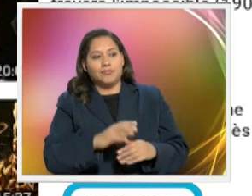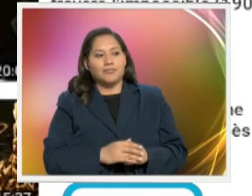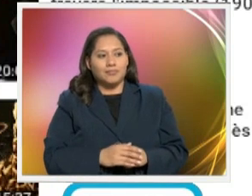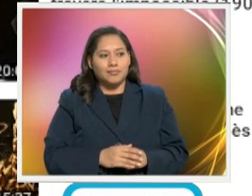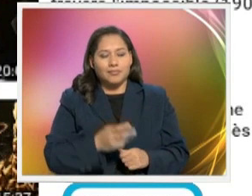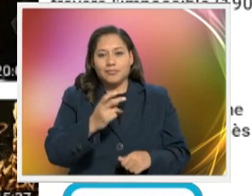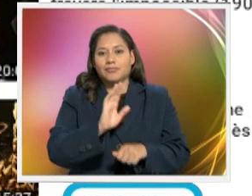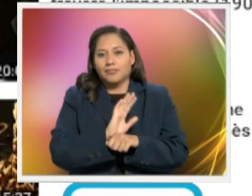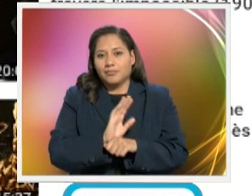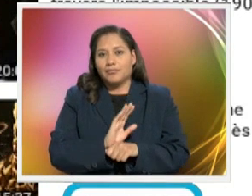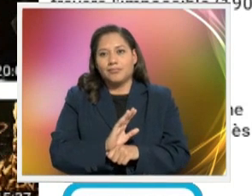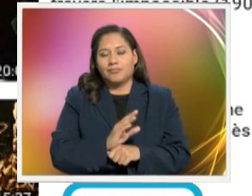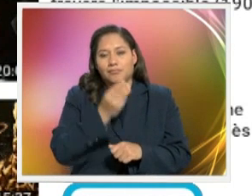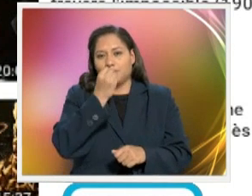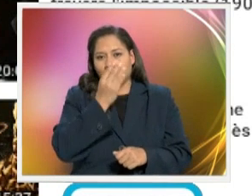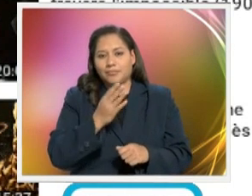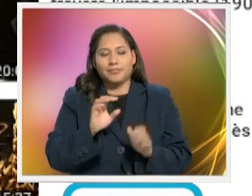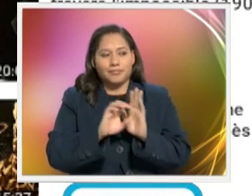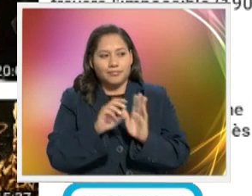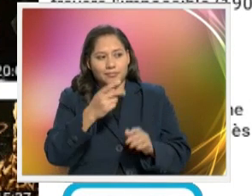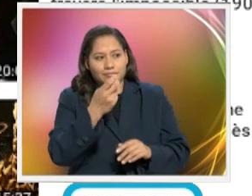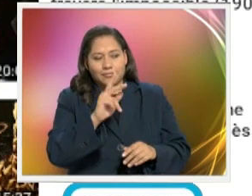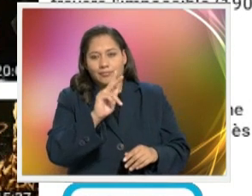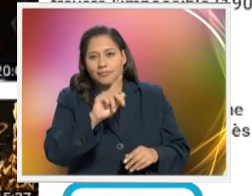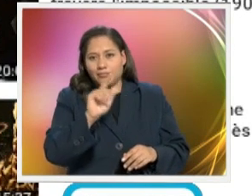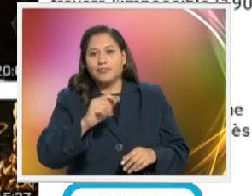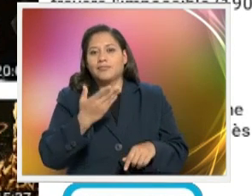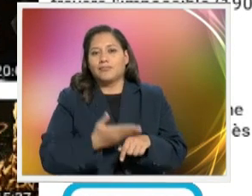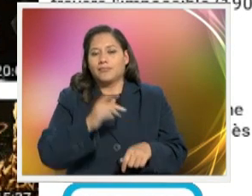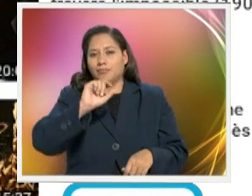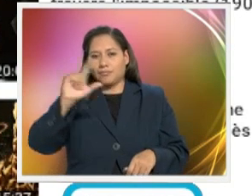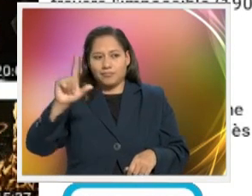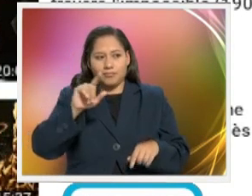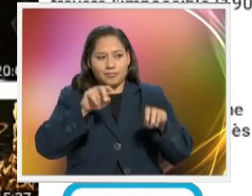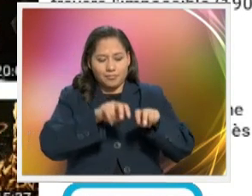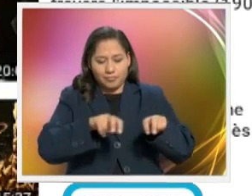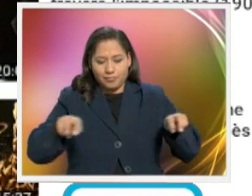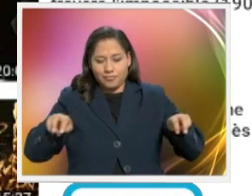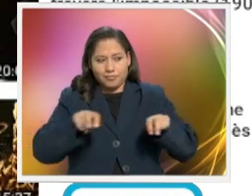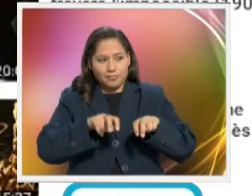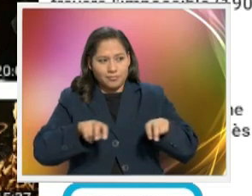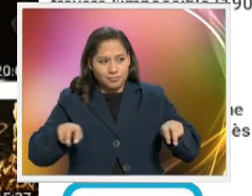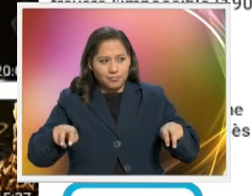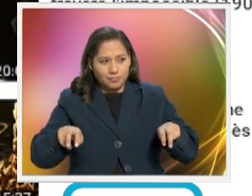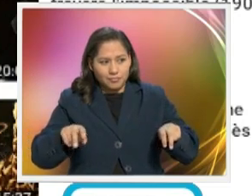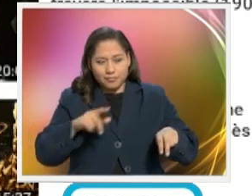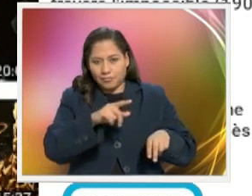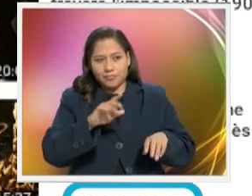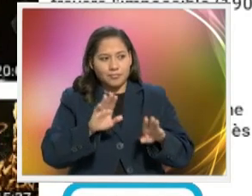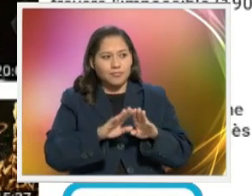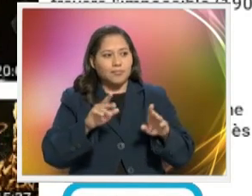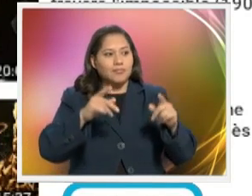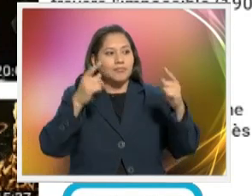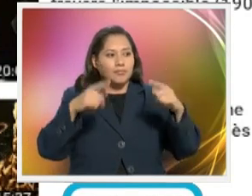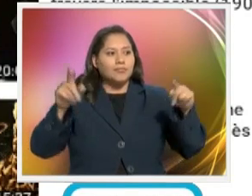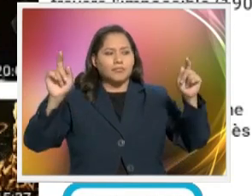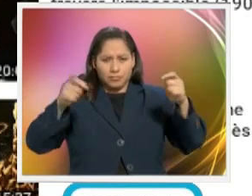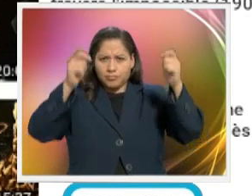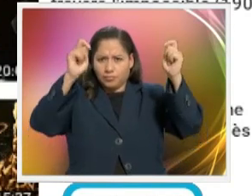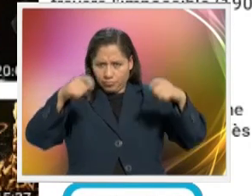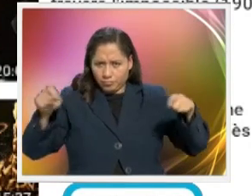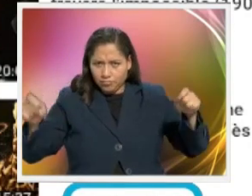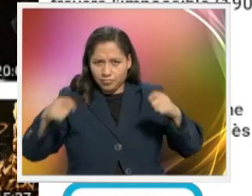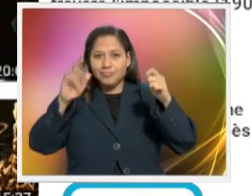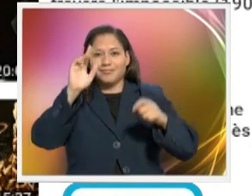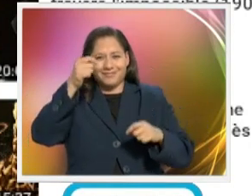es fascinante. Mira, nada más, por ejemplo, es una pieza muy, muy, muy famosa que es Son una suerte de clásicos. director de orquesta loquito, ¿no? Pero mira nada más, ¿no? Qué